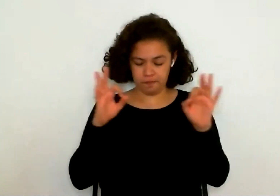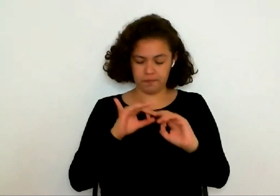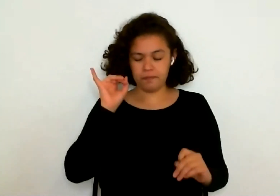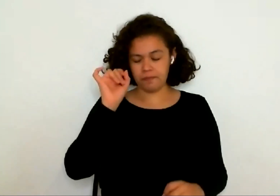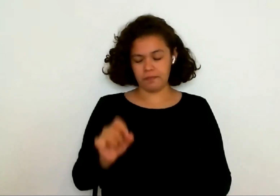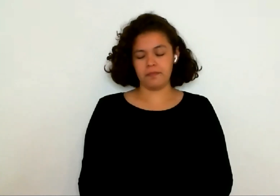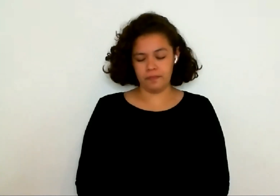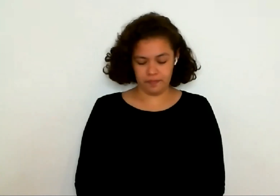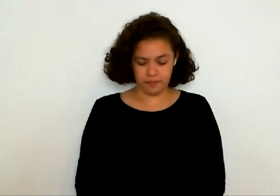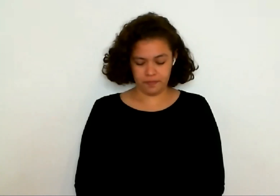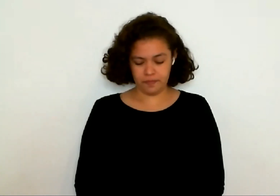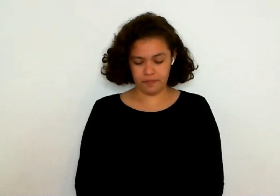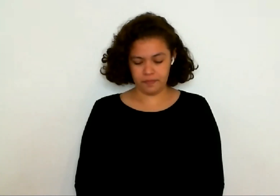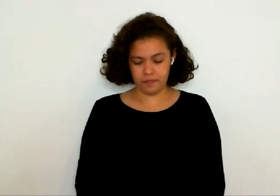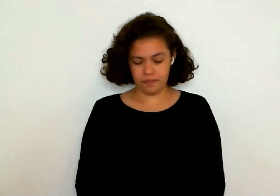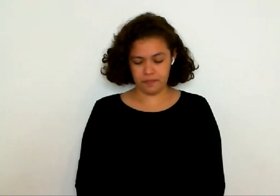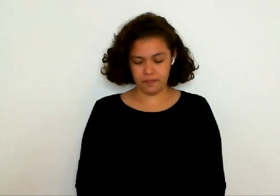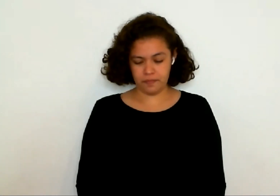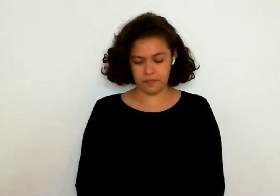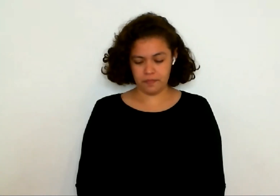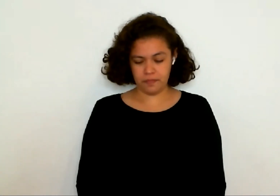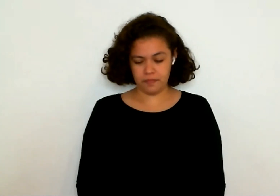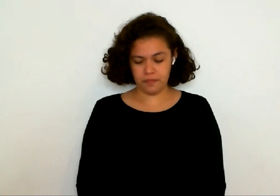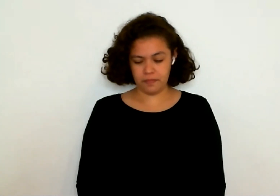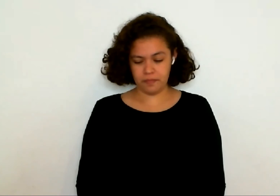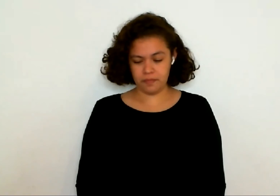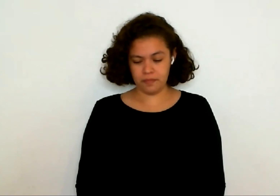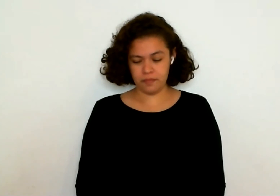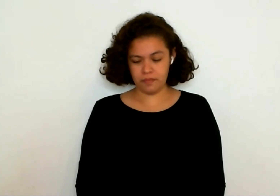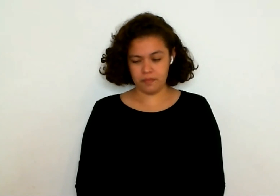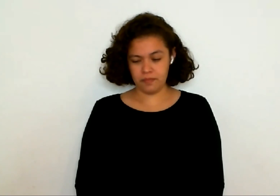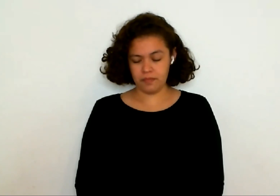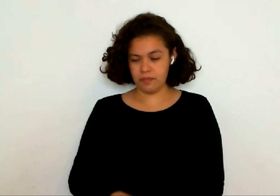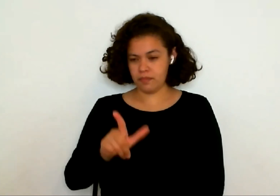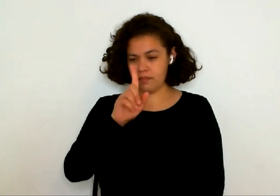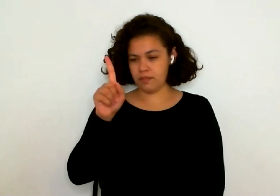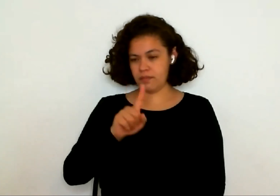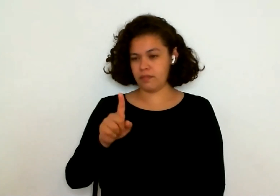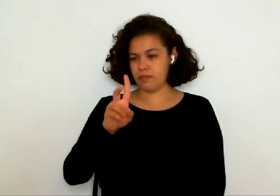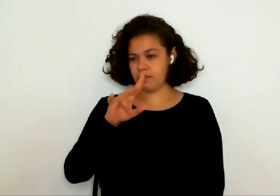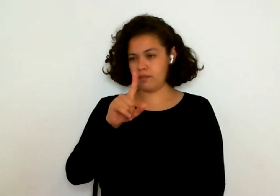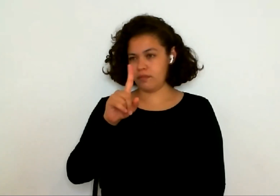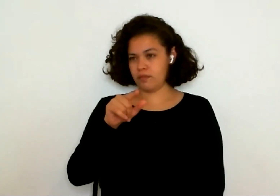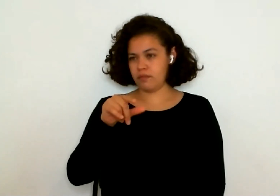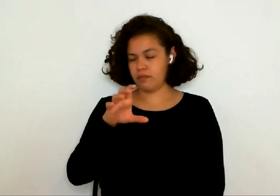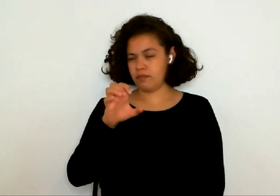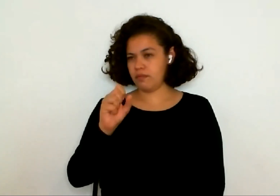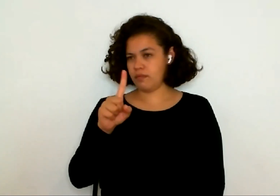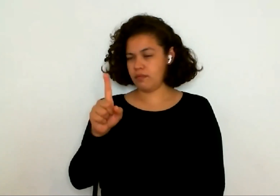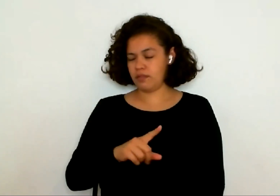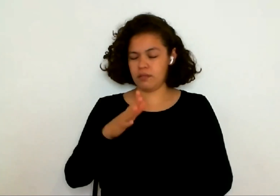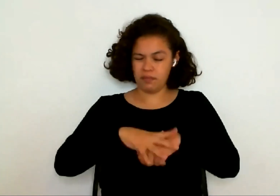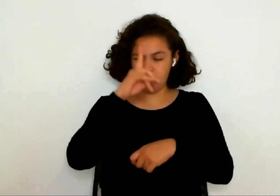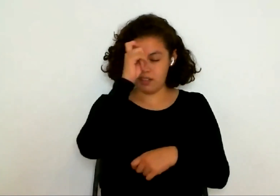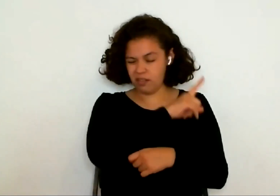por otra parte, Luz Vázquez nos comparte en el chat que lo que le parece más complicado en general es lo de los gastos y